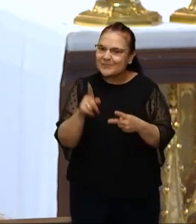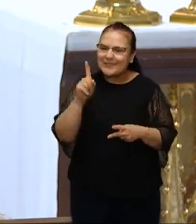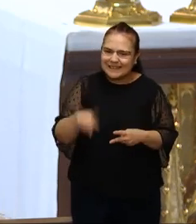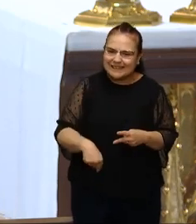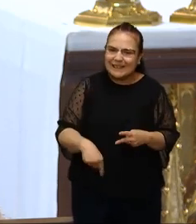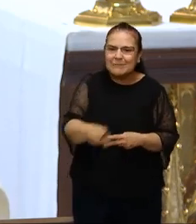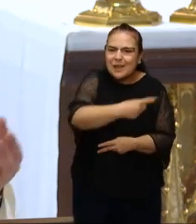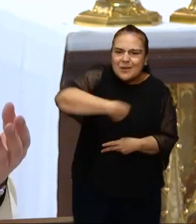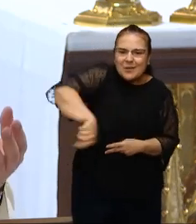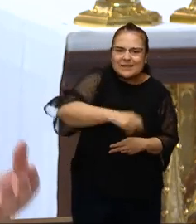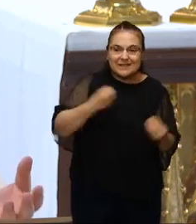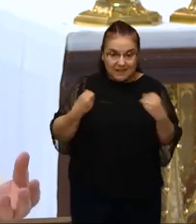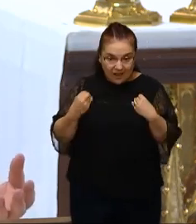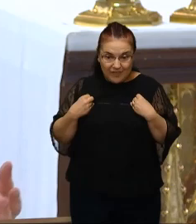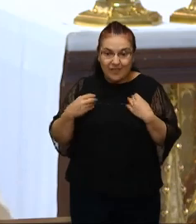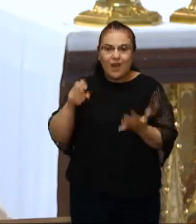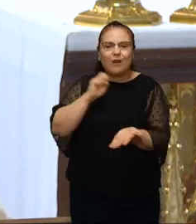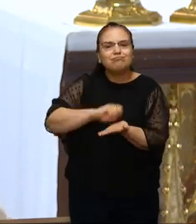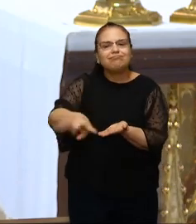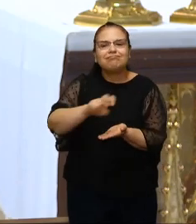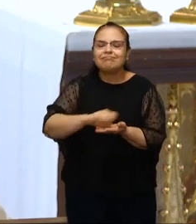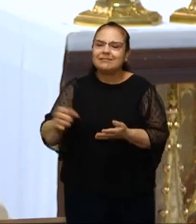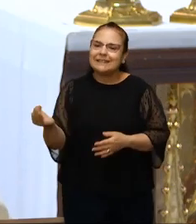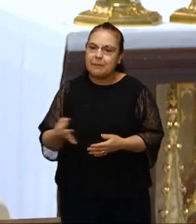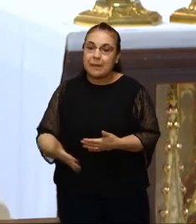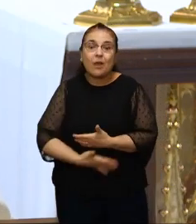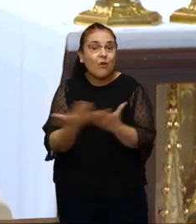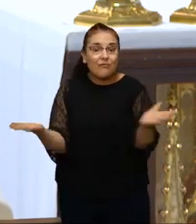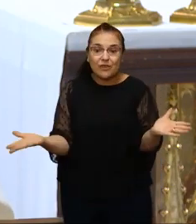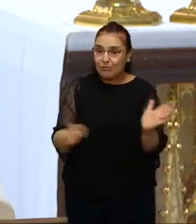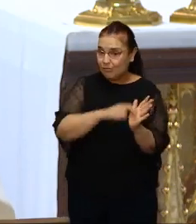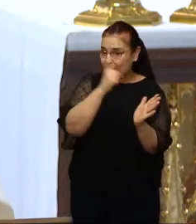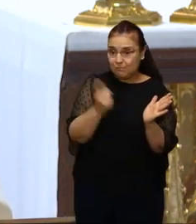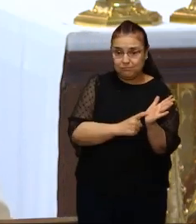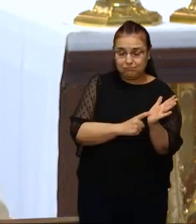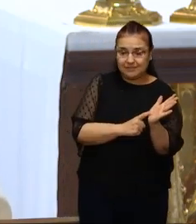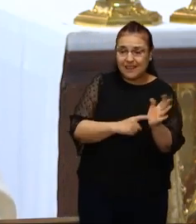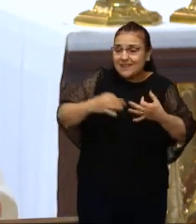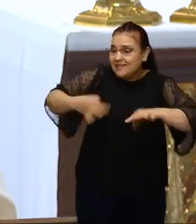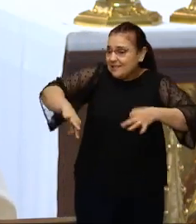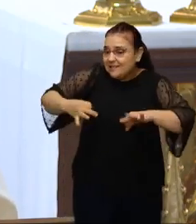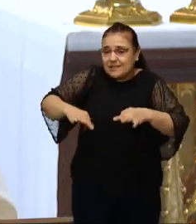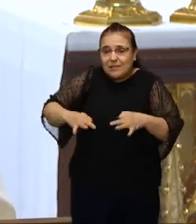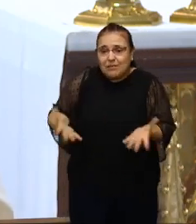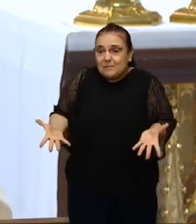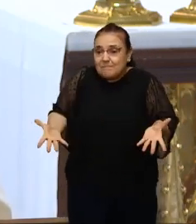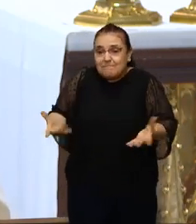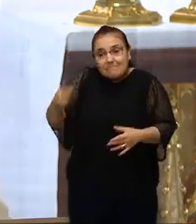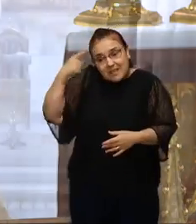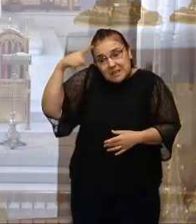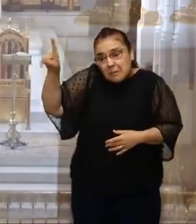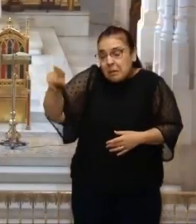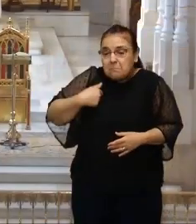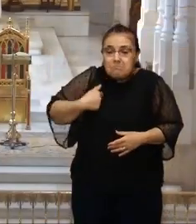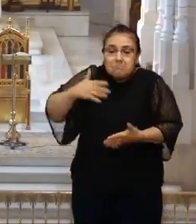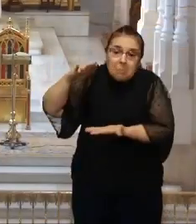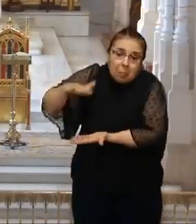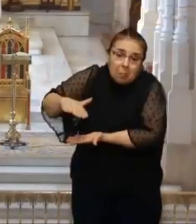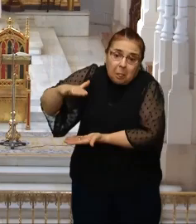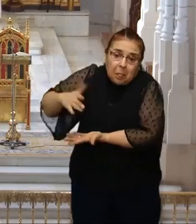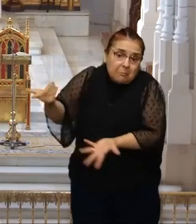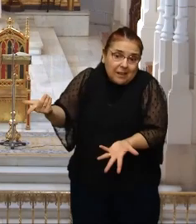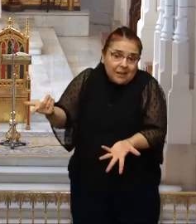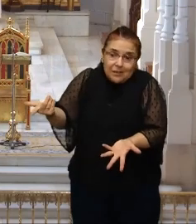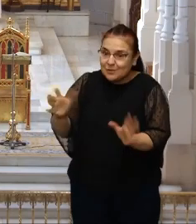caminar nuestra vida: la confianza plena en Dios y la humildad de sabernos pequeños y de